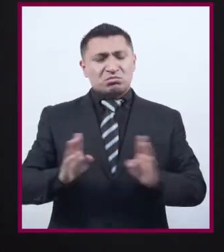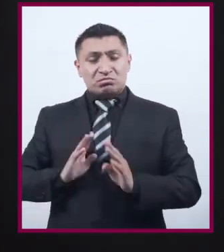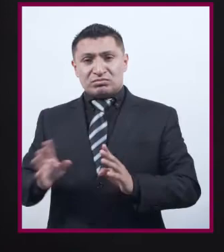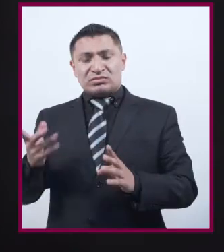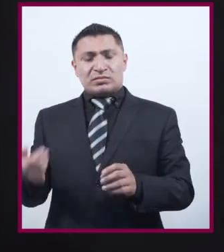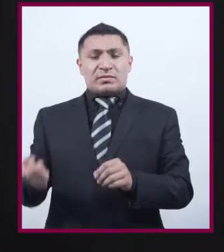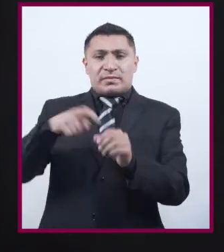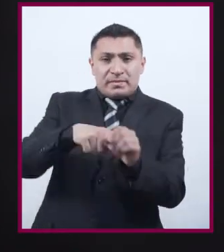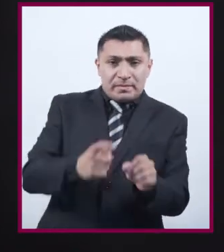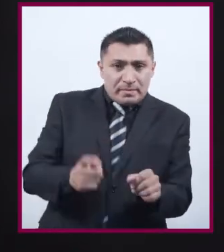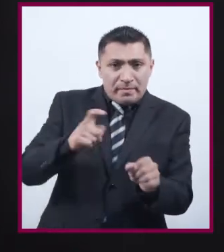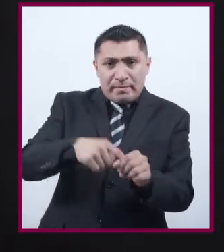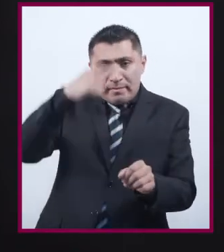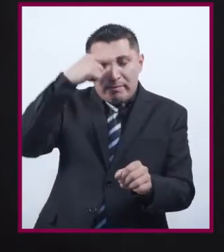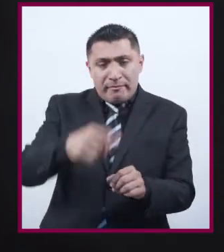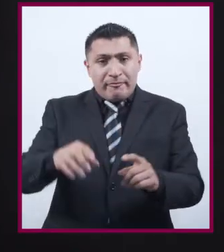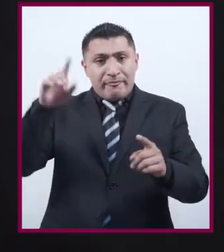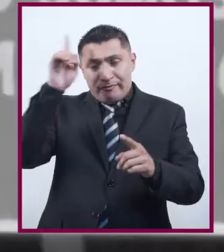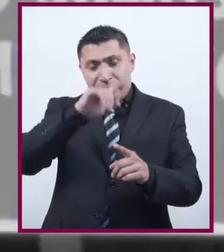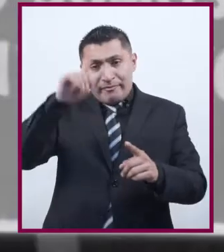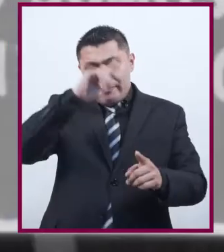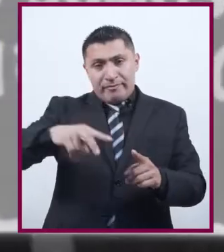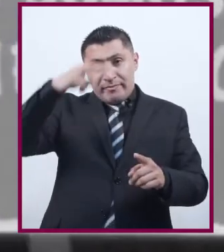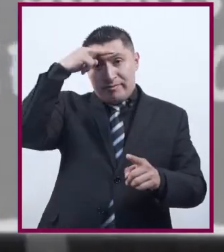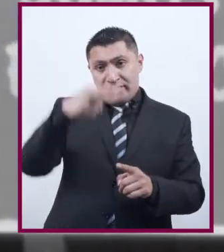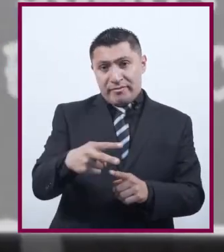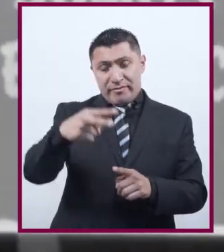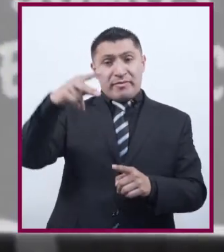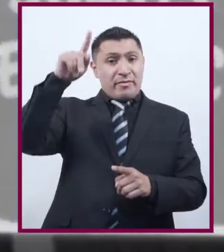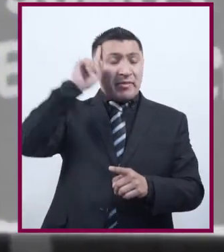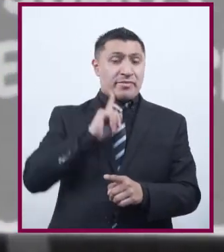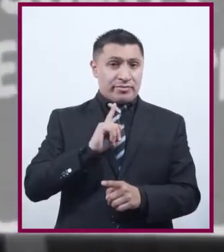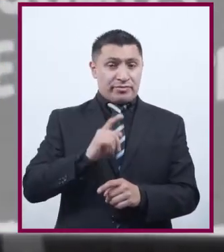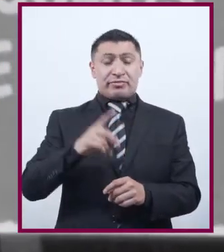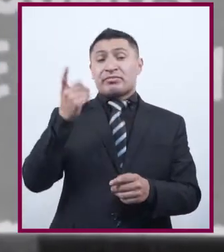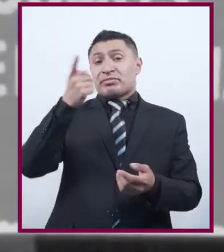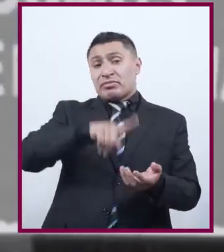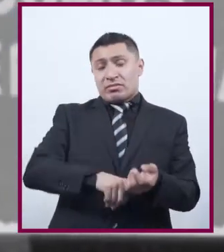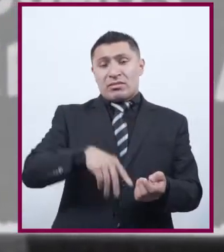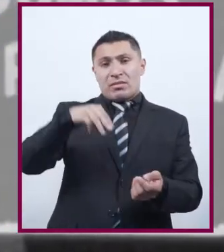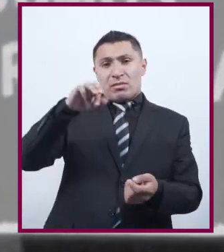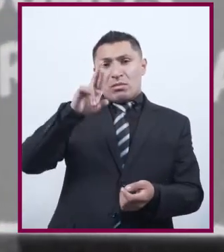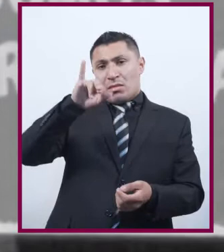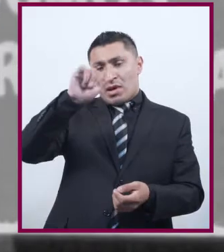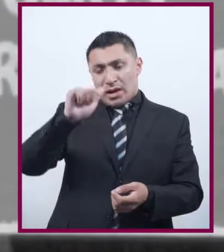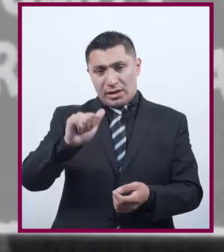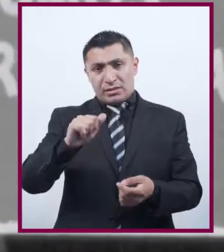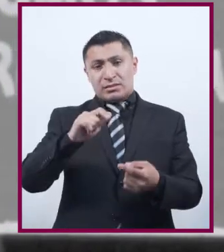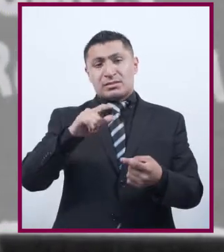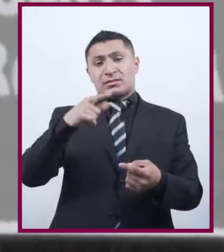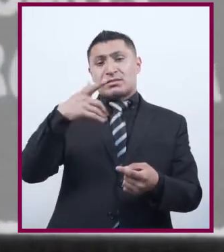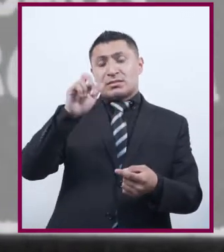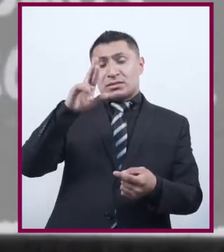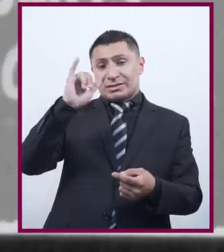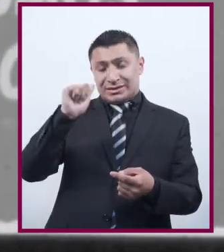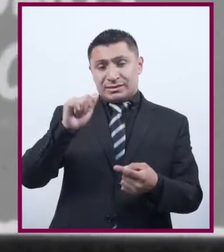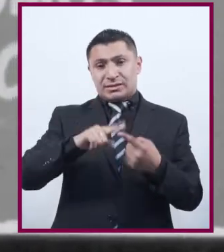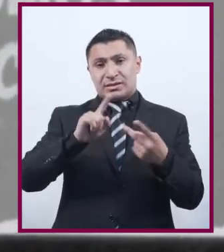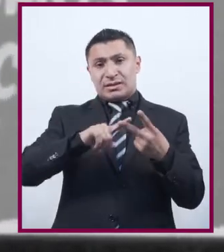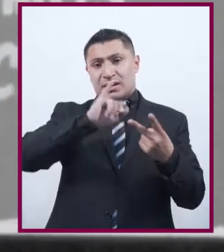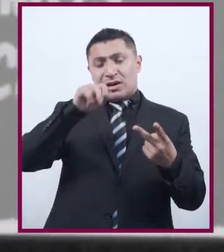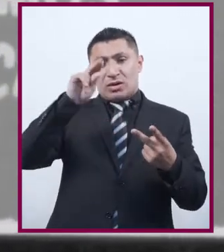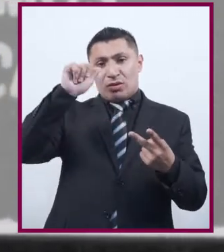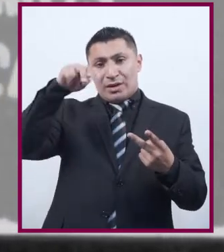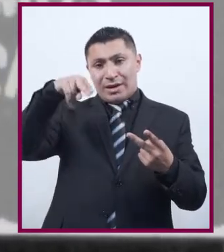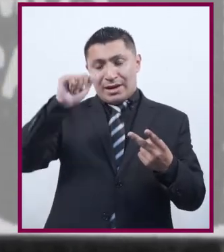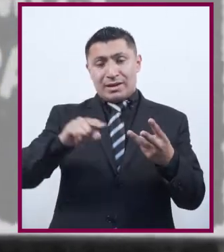dar vida al Consejo Feminista Mexicano. Entre ellas estaban María del Refugio García, Juana Belén Gutiérrez,